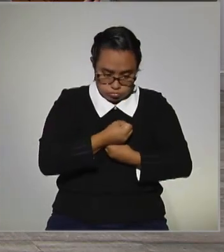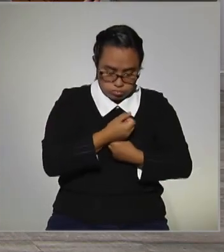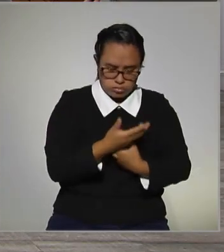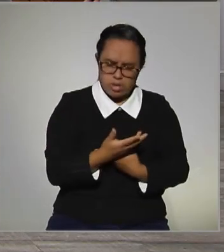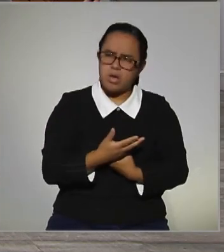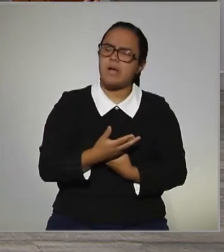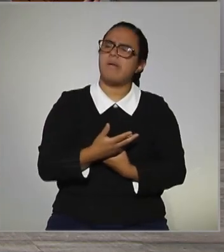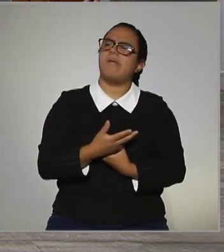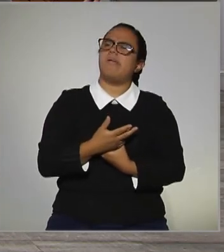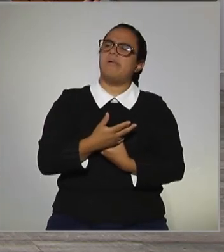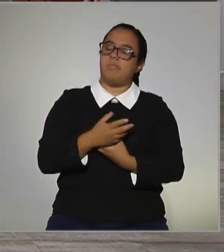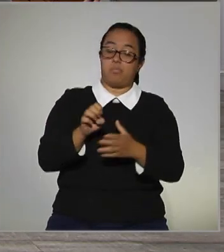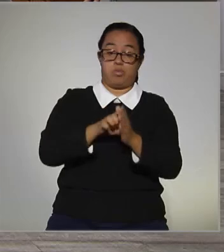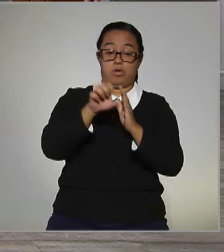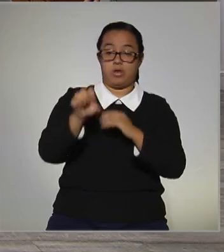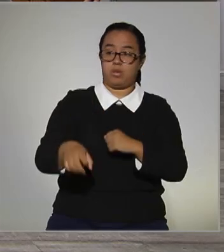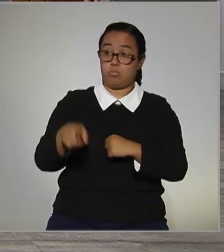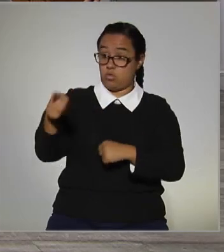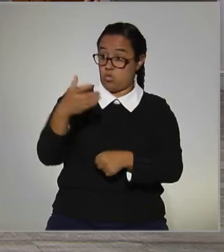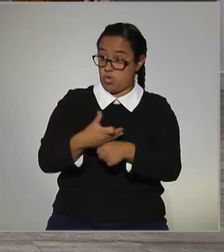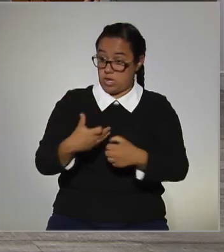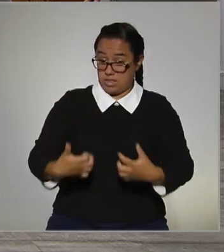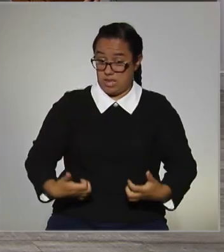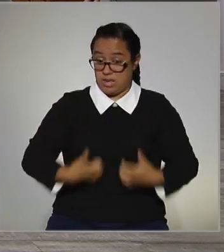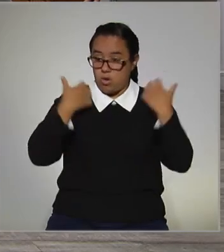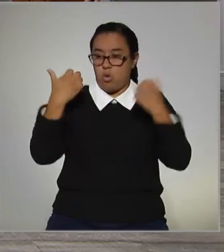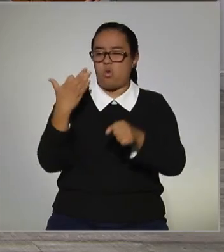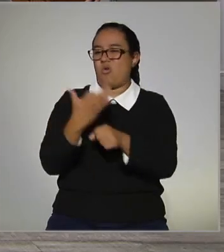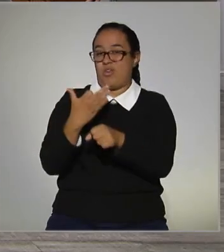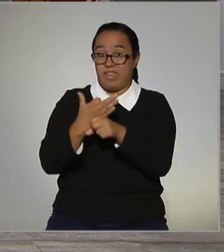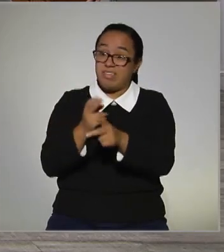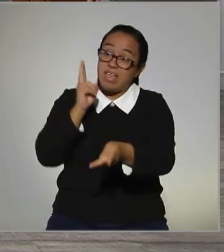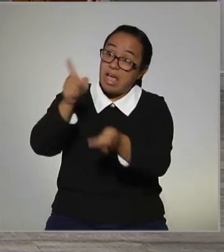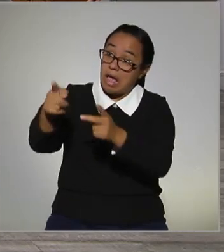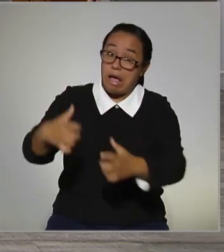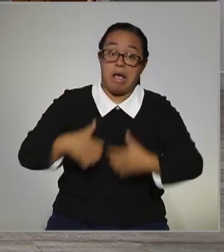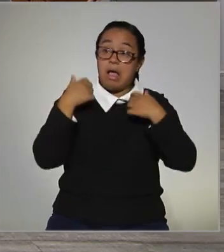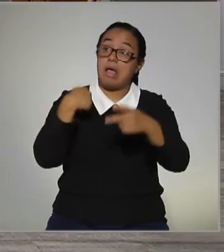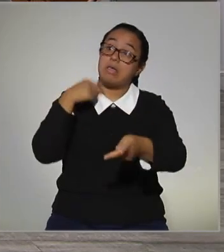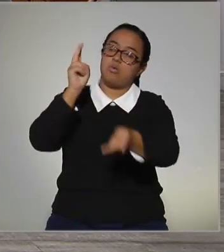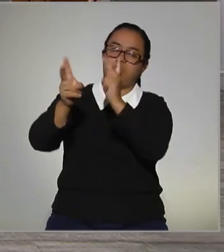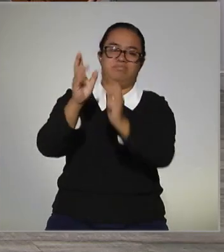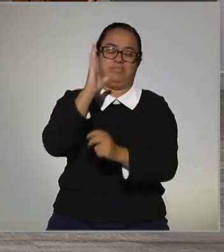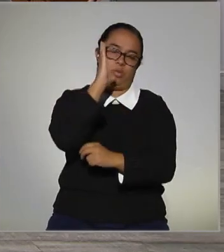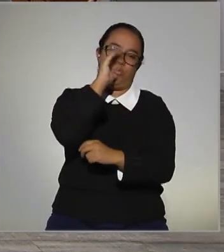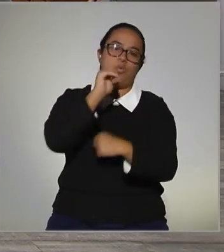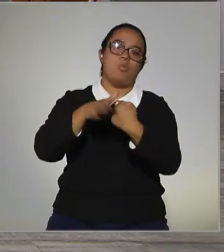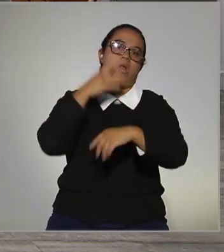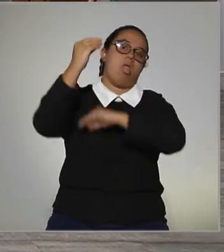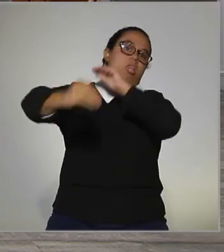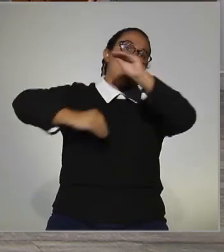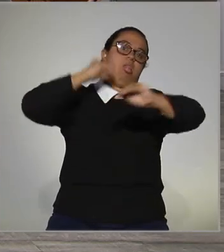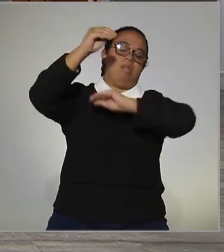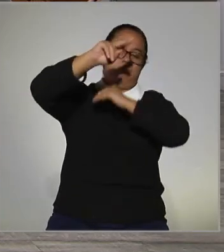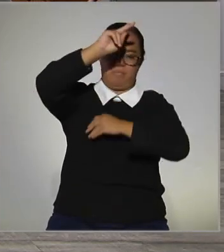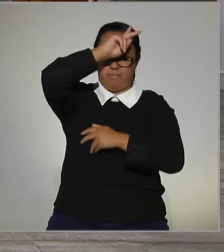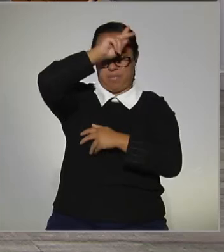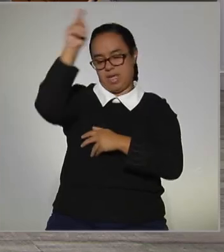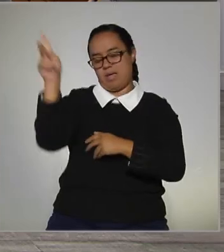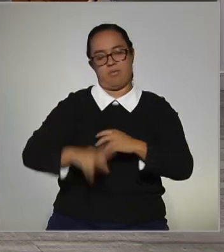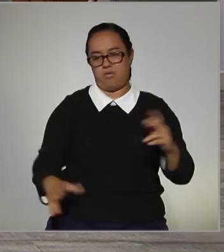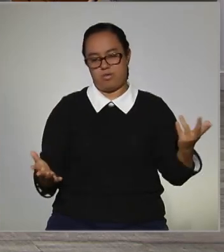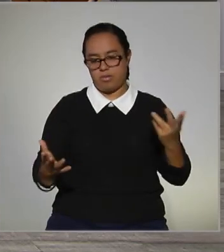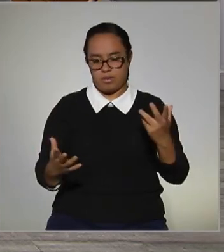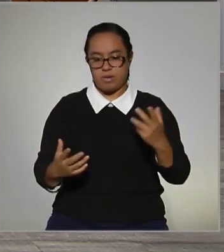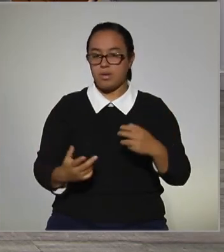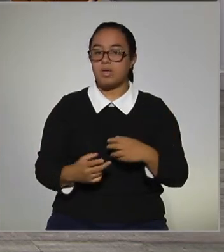decir, bueno, ahorita, por ejemplo, estás enojado, eventualmente no es el momento cuando un adolescente está enojado ponerse a discutir, ¿no? Sería lo peor que uno podría hacer y después